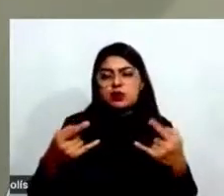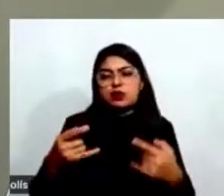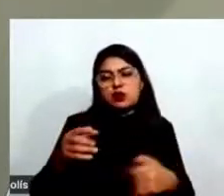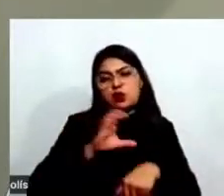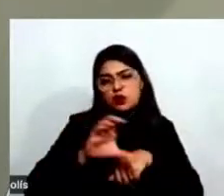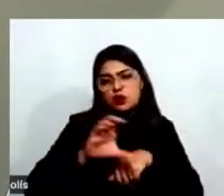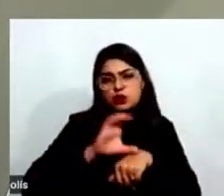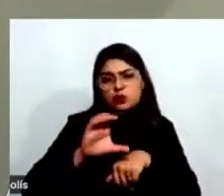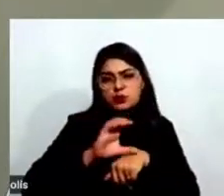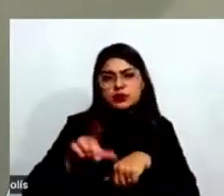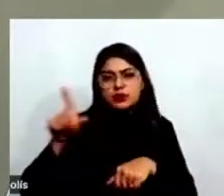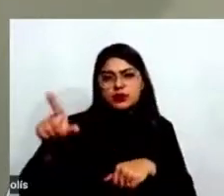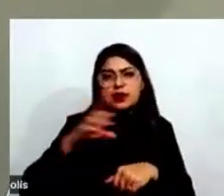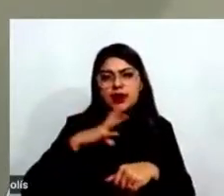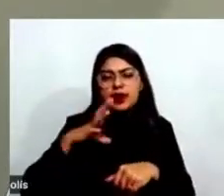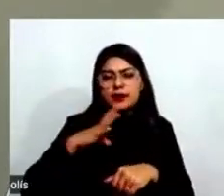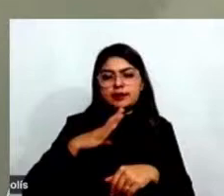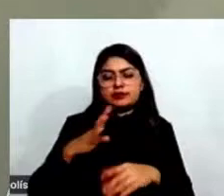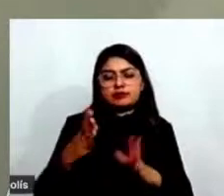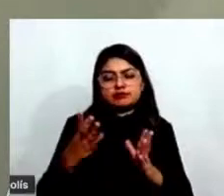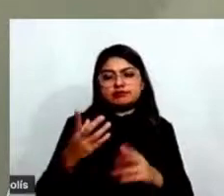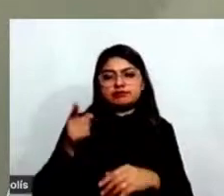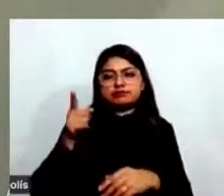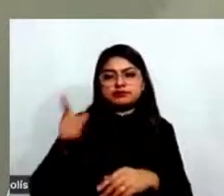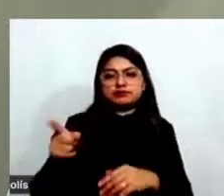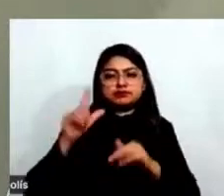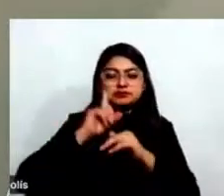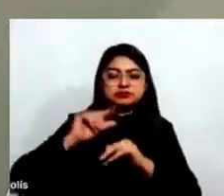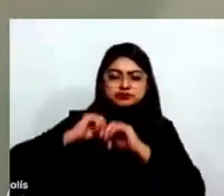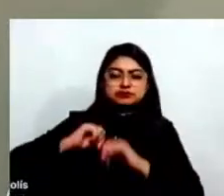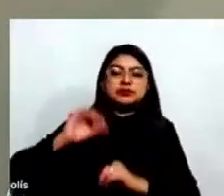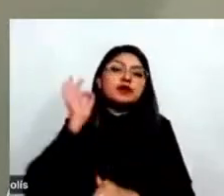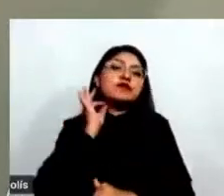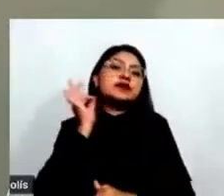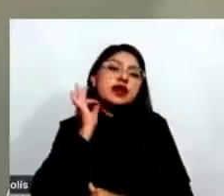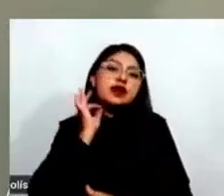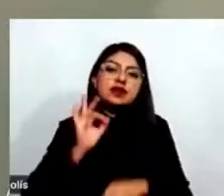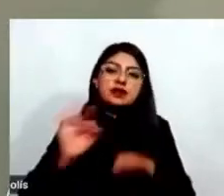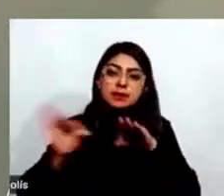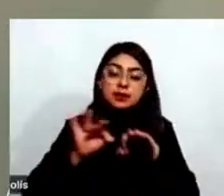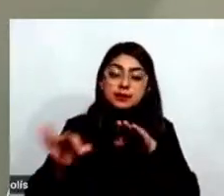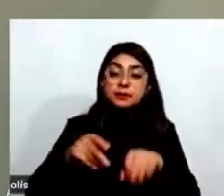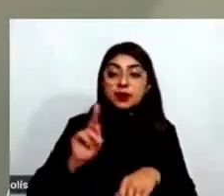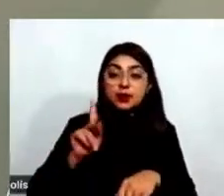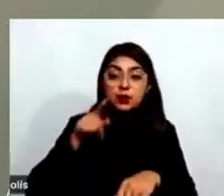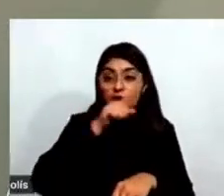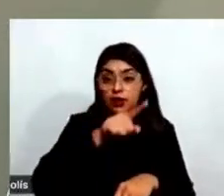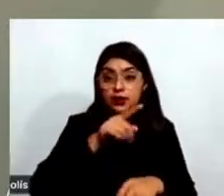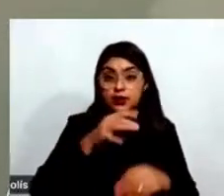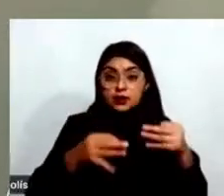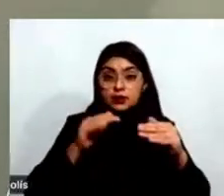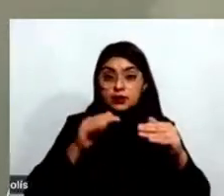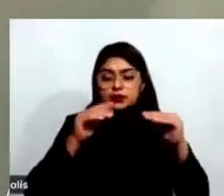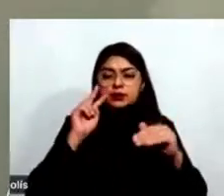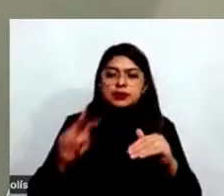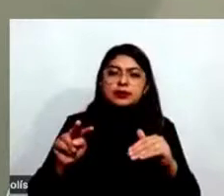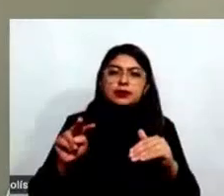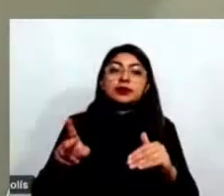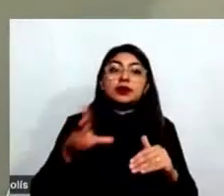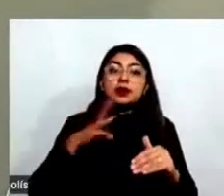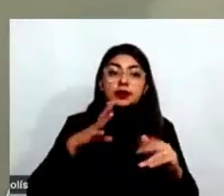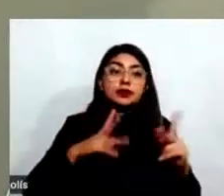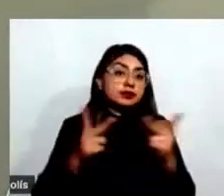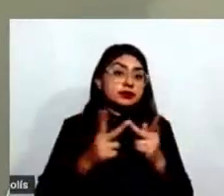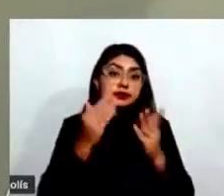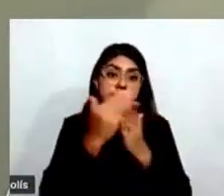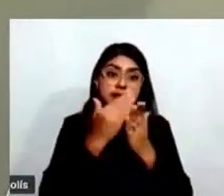Corte era una funcionaria de la Fiscalía, pero la Corte aplica los estándares previstos para funcionarios judiciales. La Corte dice, sí, en definitiva es casi